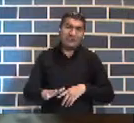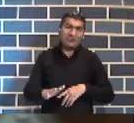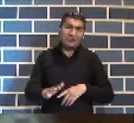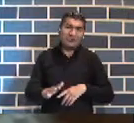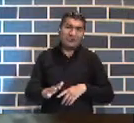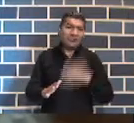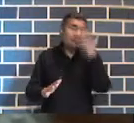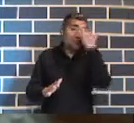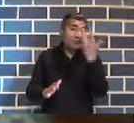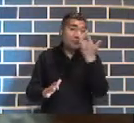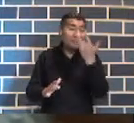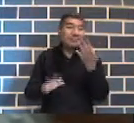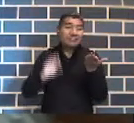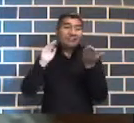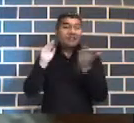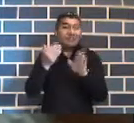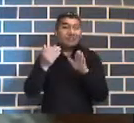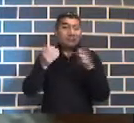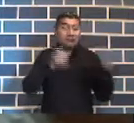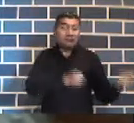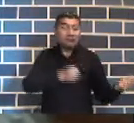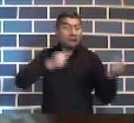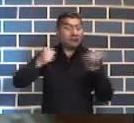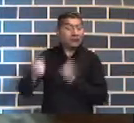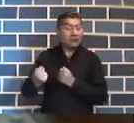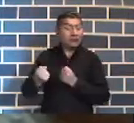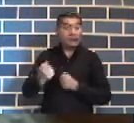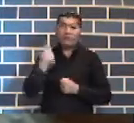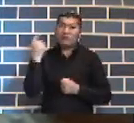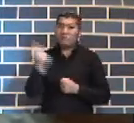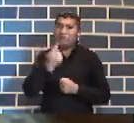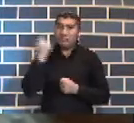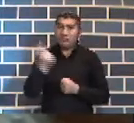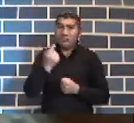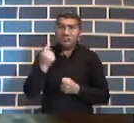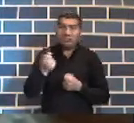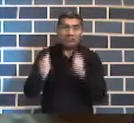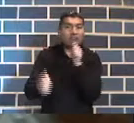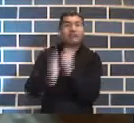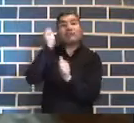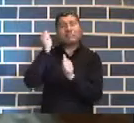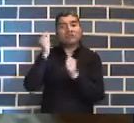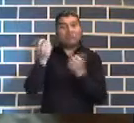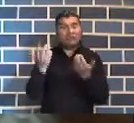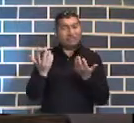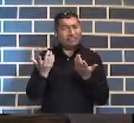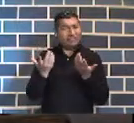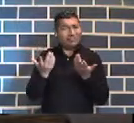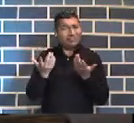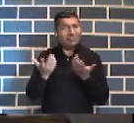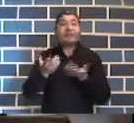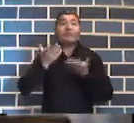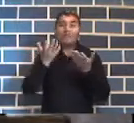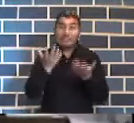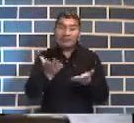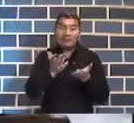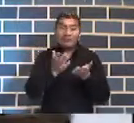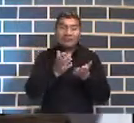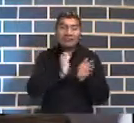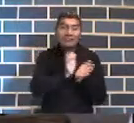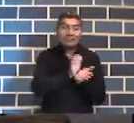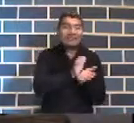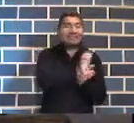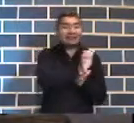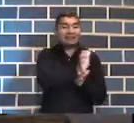porque parece que los poderosos siempre la tienen que ganar hay que evitar la tentación